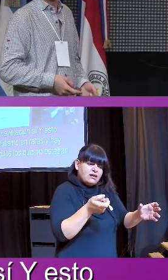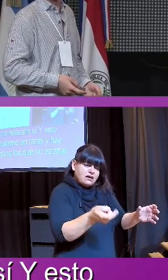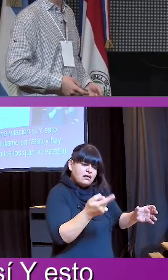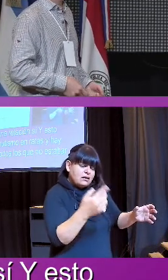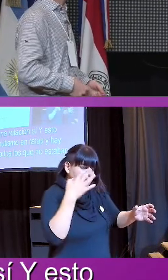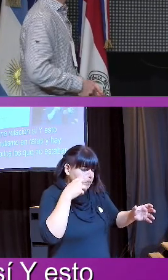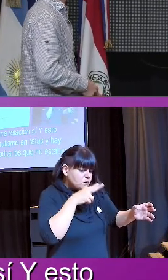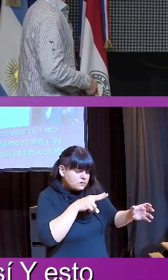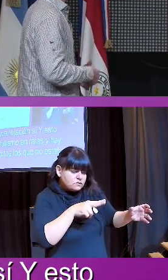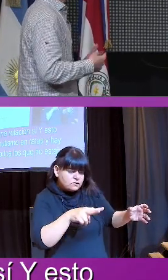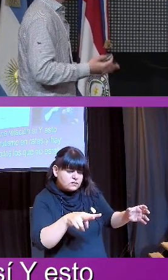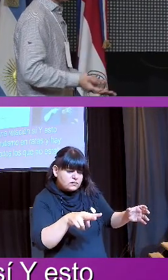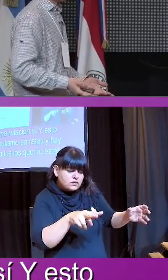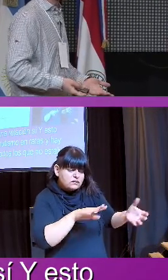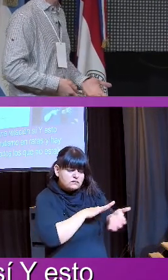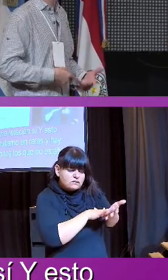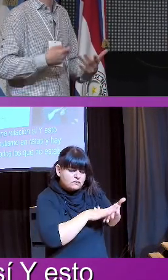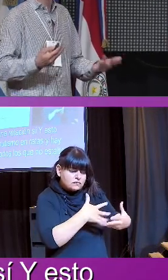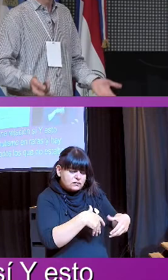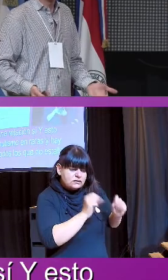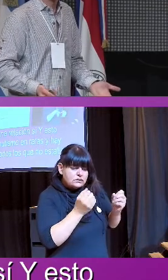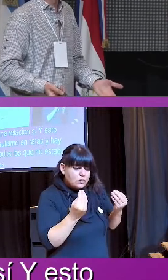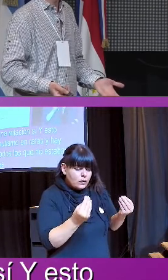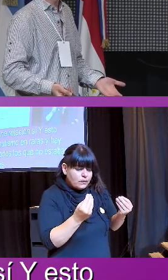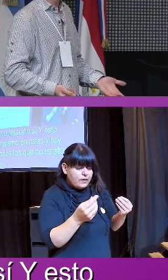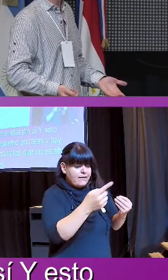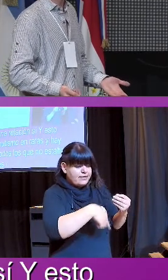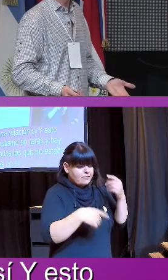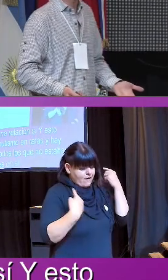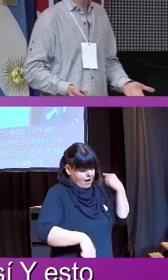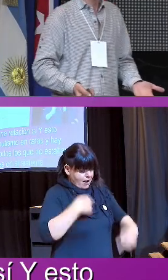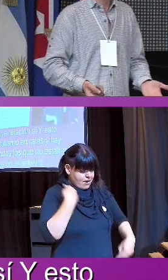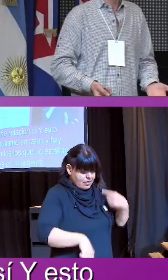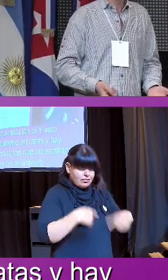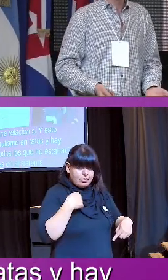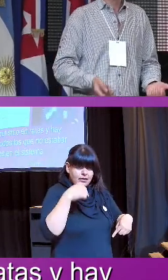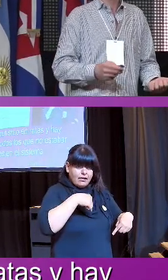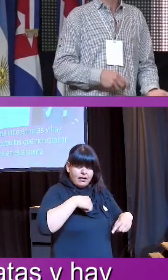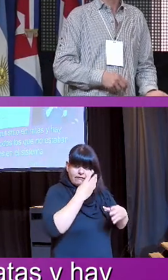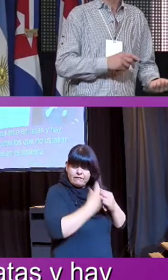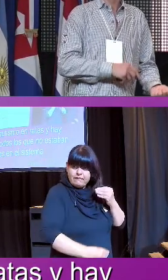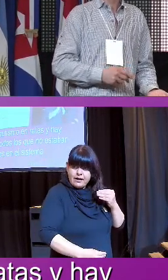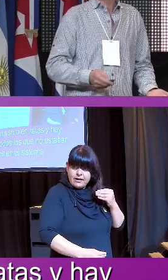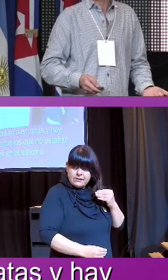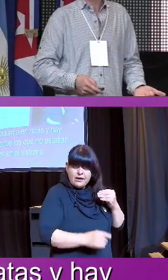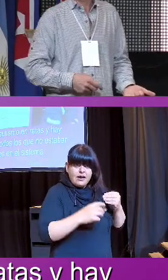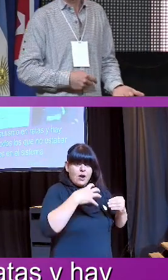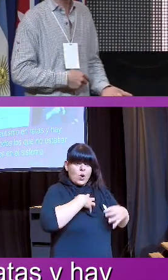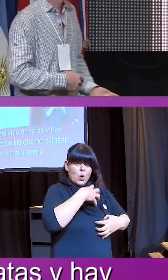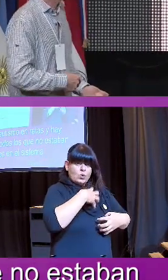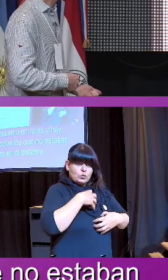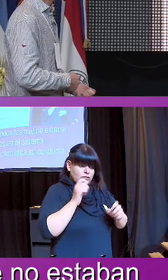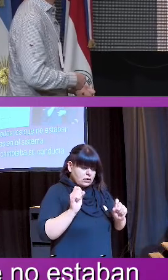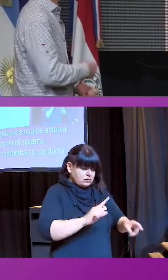¿sí?, que alteraciones en el sistema endocannabinoide de estos animales cambiaba sus conductas